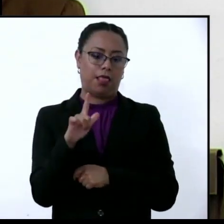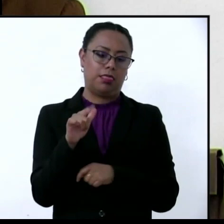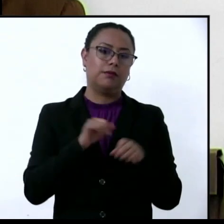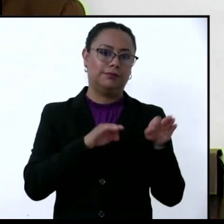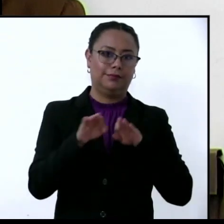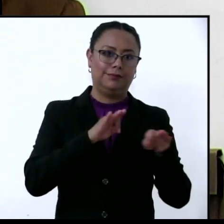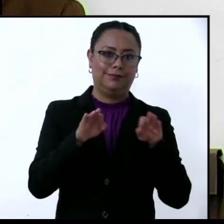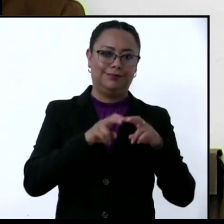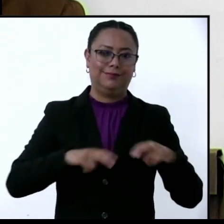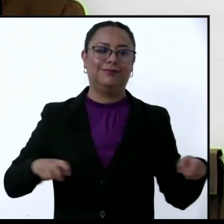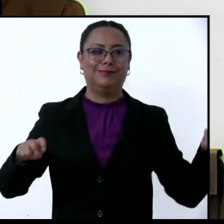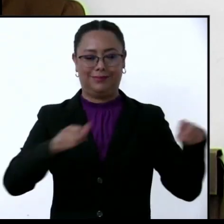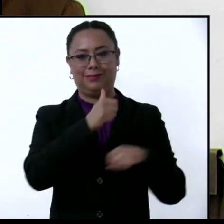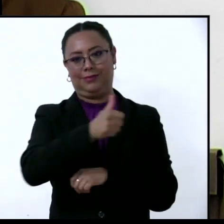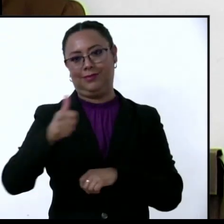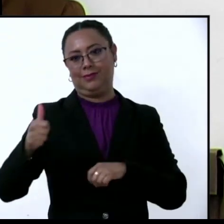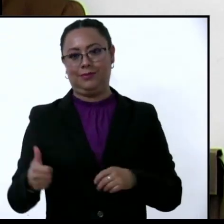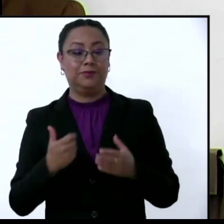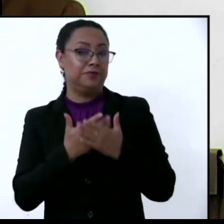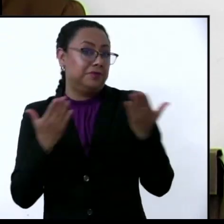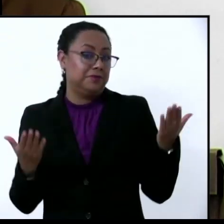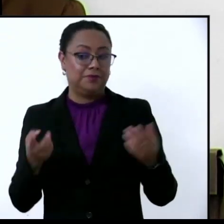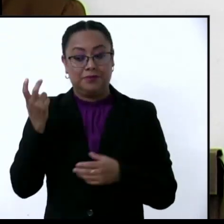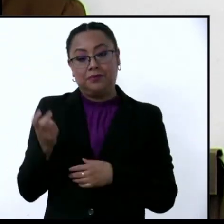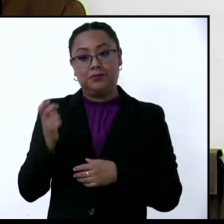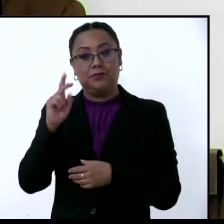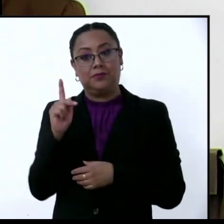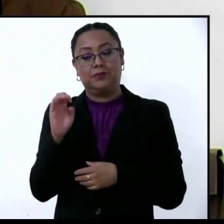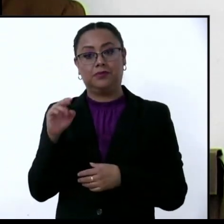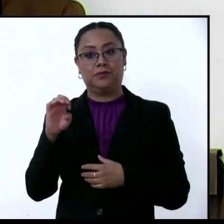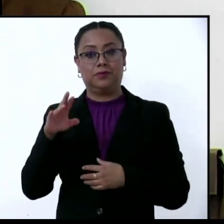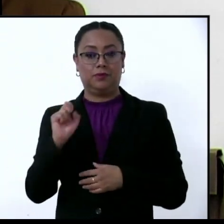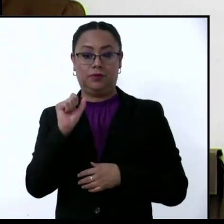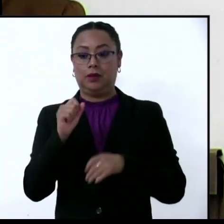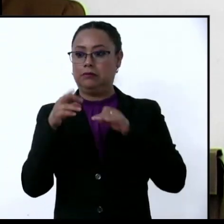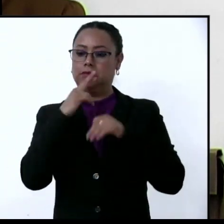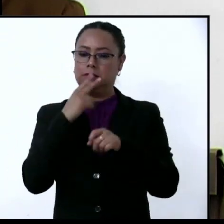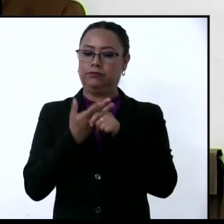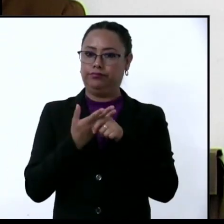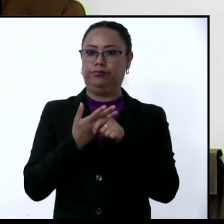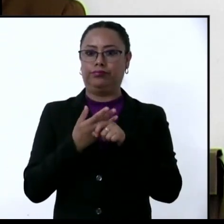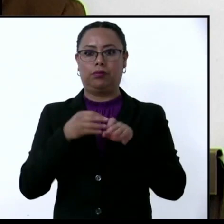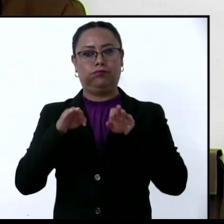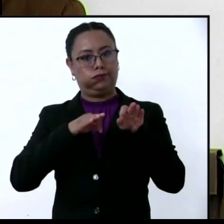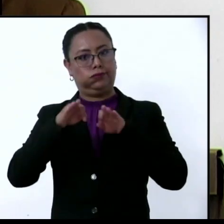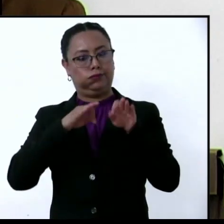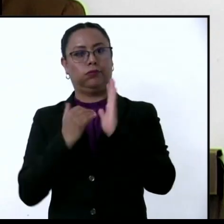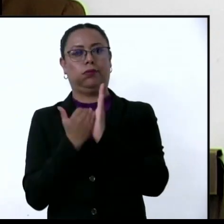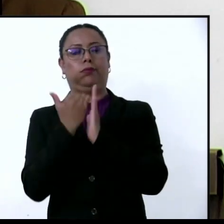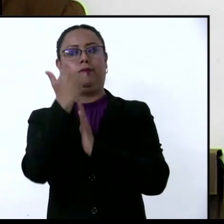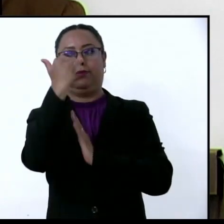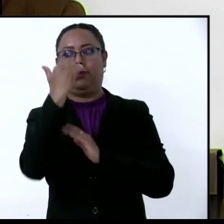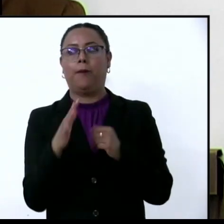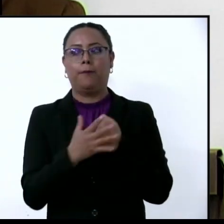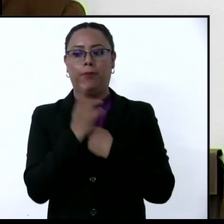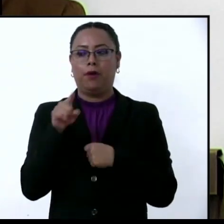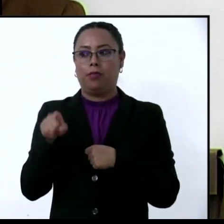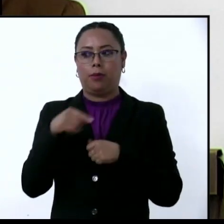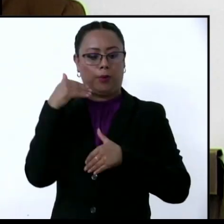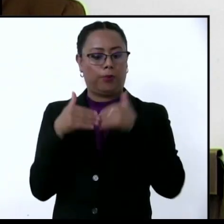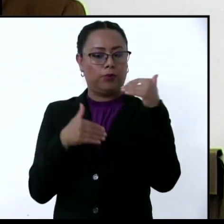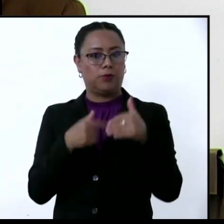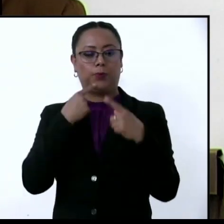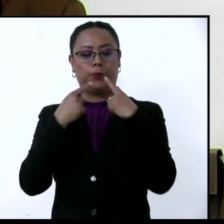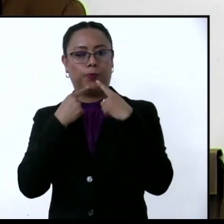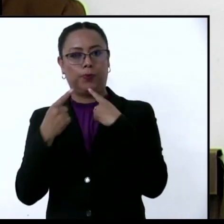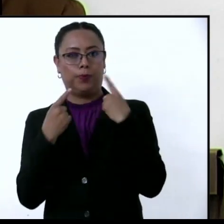por supuesto que la tarea de la Procuraduría se ha incrementado, también ha generado procesos de conciliación, ha